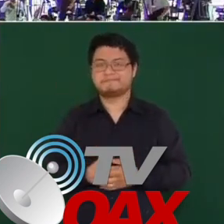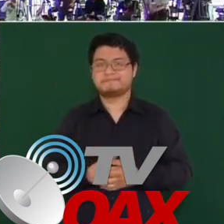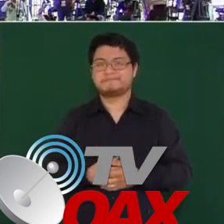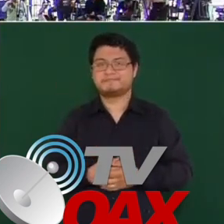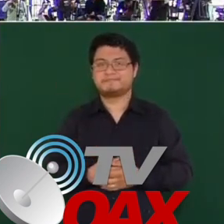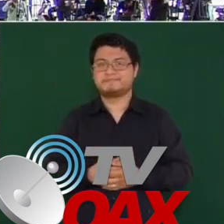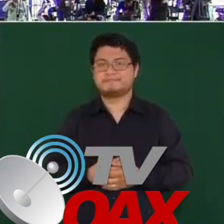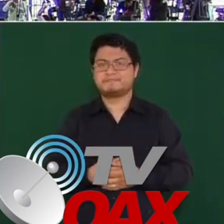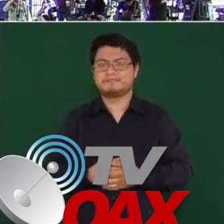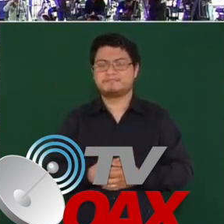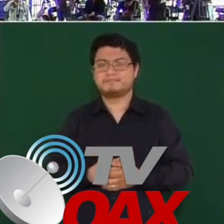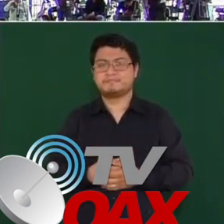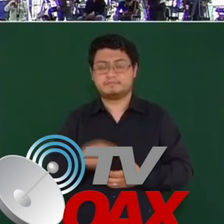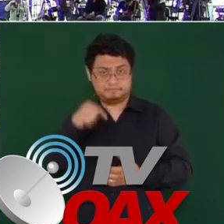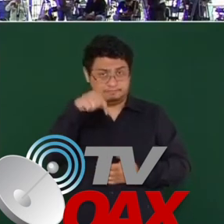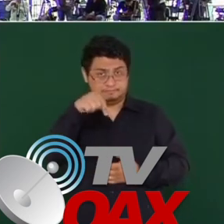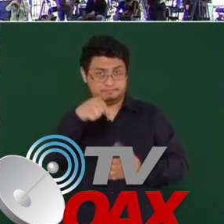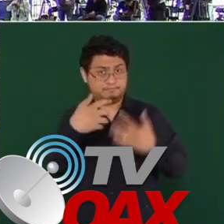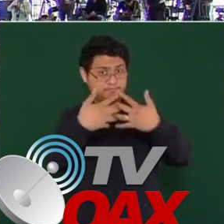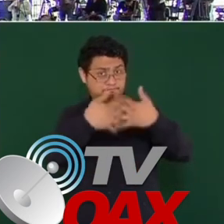La nueva línea